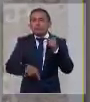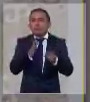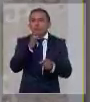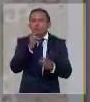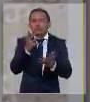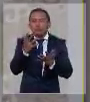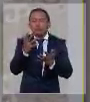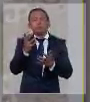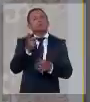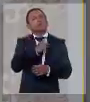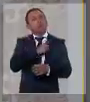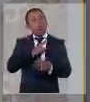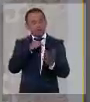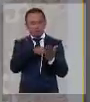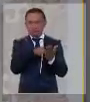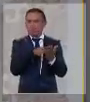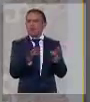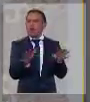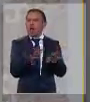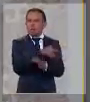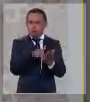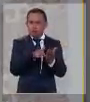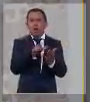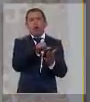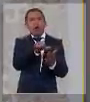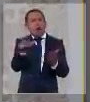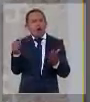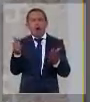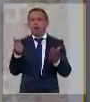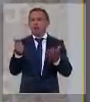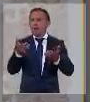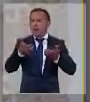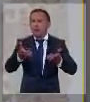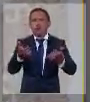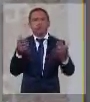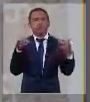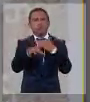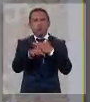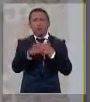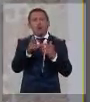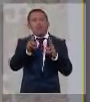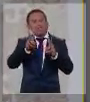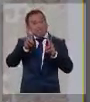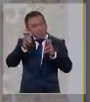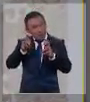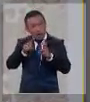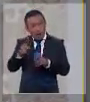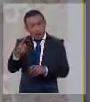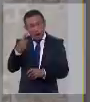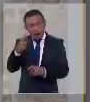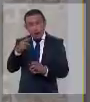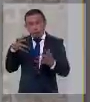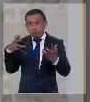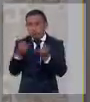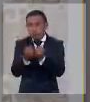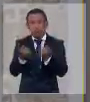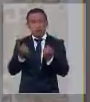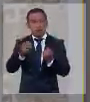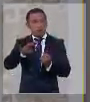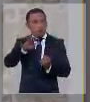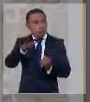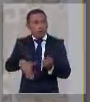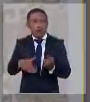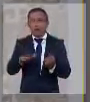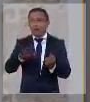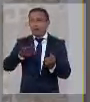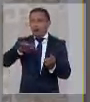tener acciones de salud pública. El tema de muerte de tráfico es un accidente, es un tema de salud